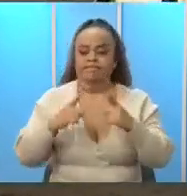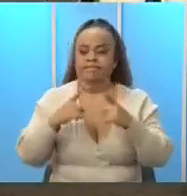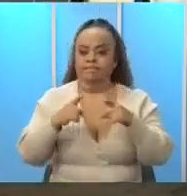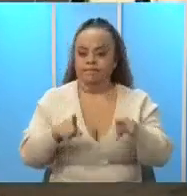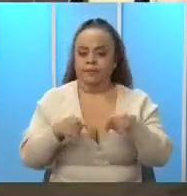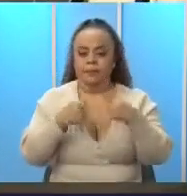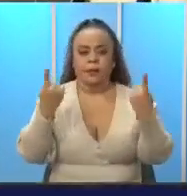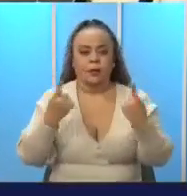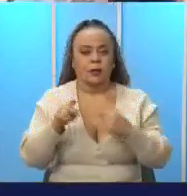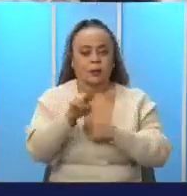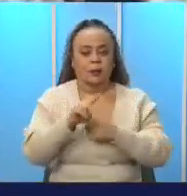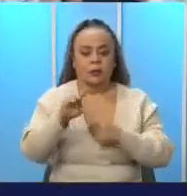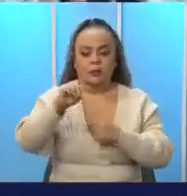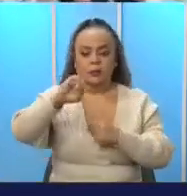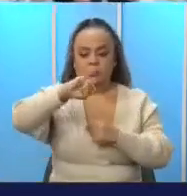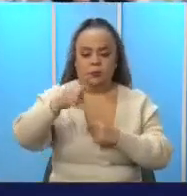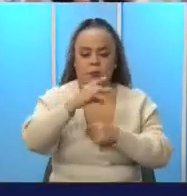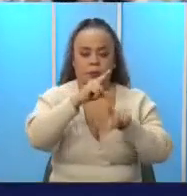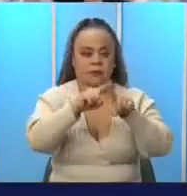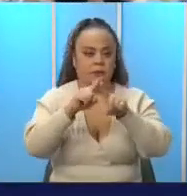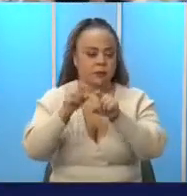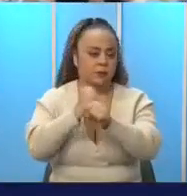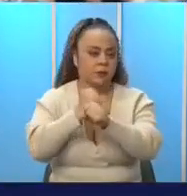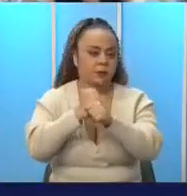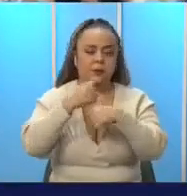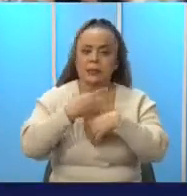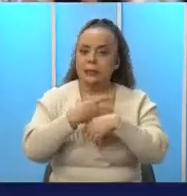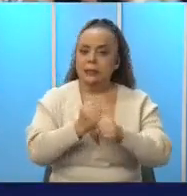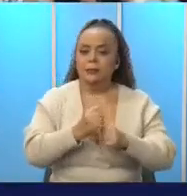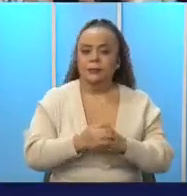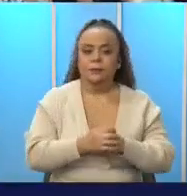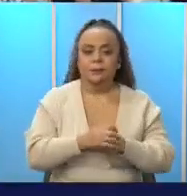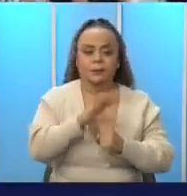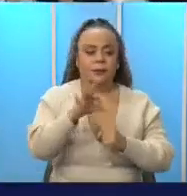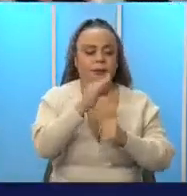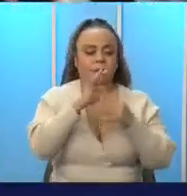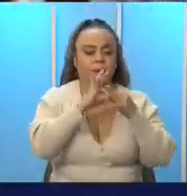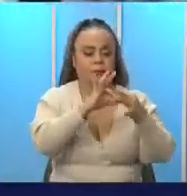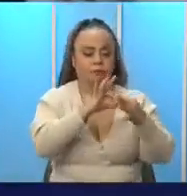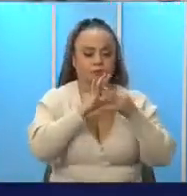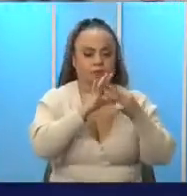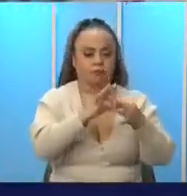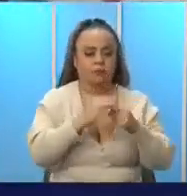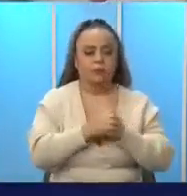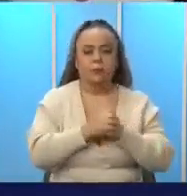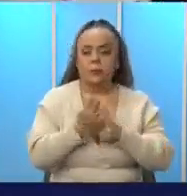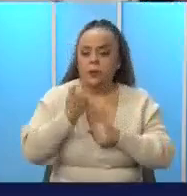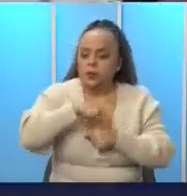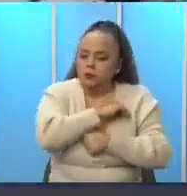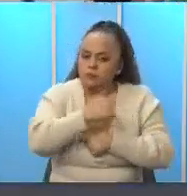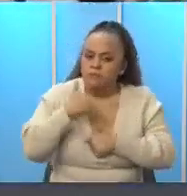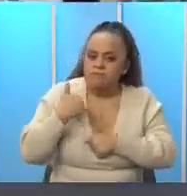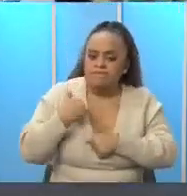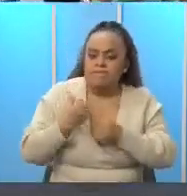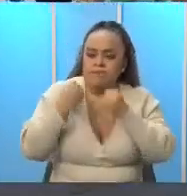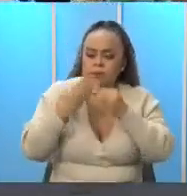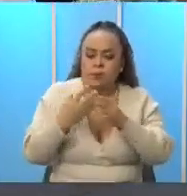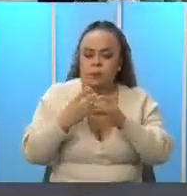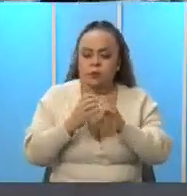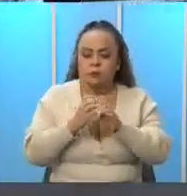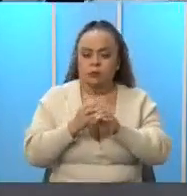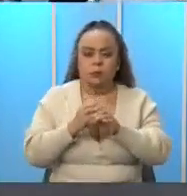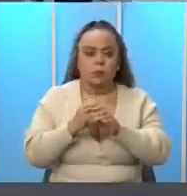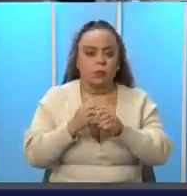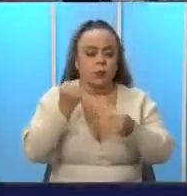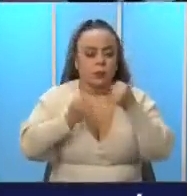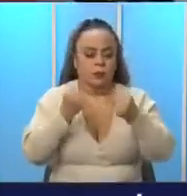contra de los compañeros de oj y los diferentes operativos que Se realizaron eh de manera conjunta eh hemos mantenido muchísimo patrullaje en